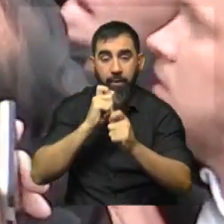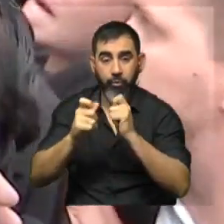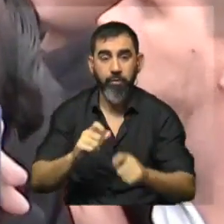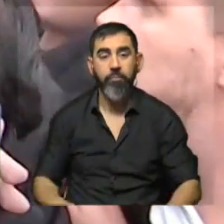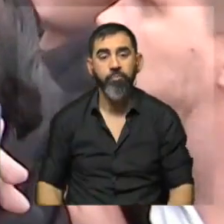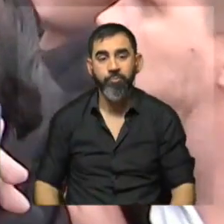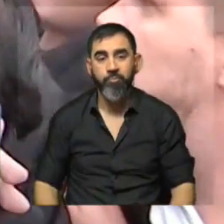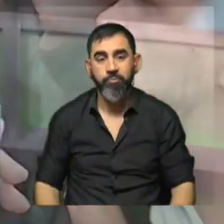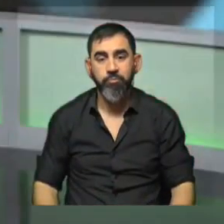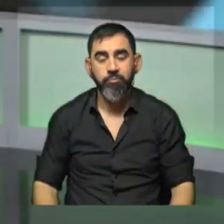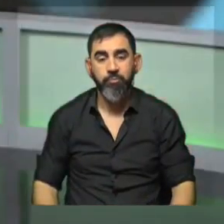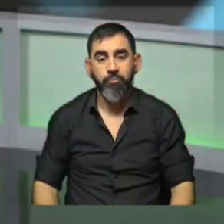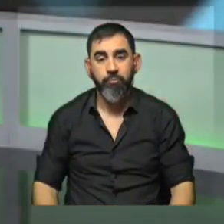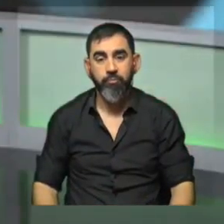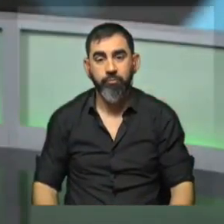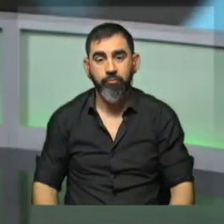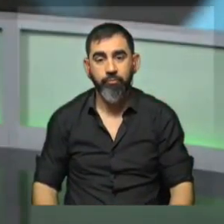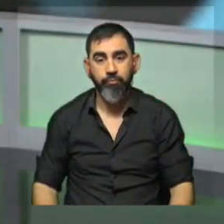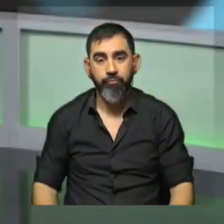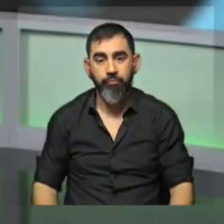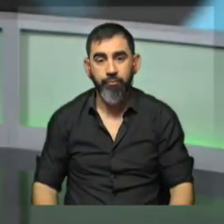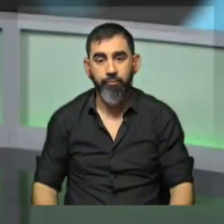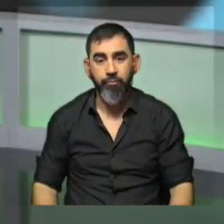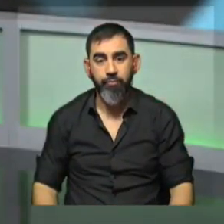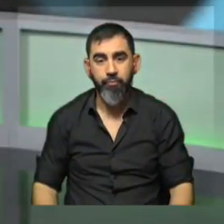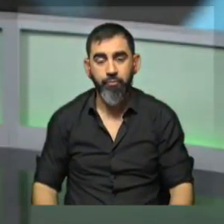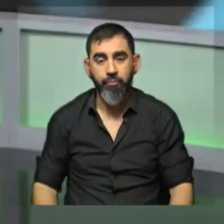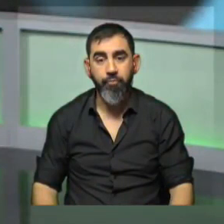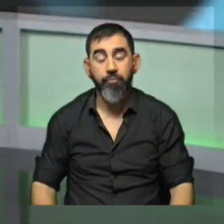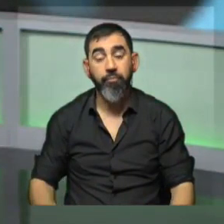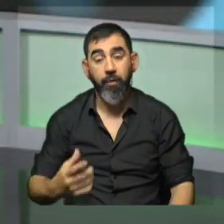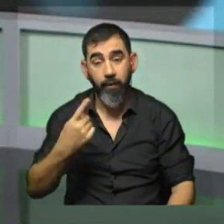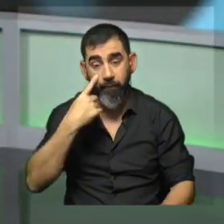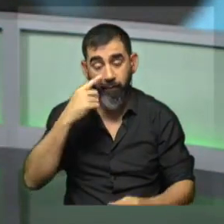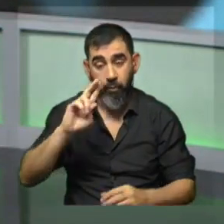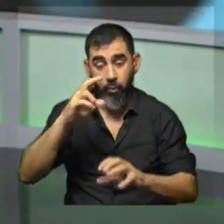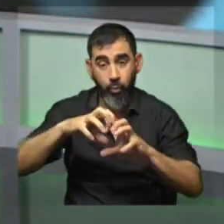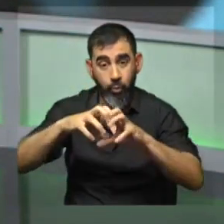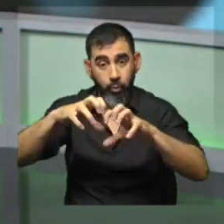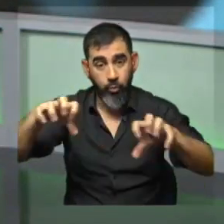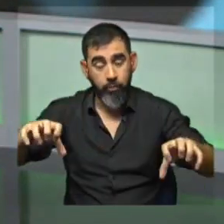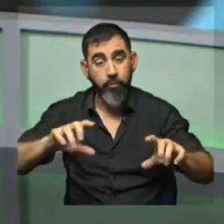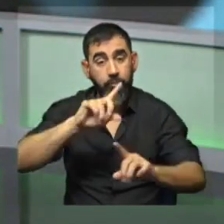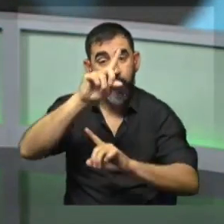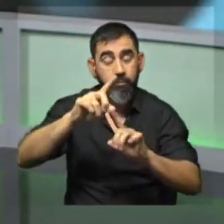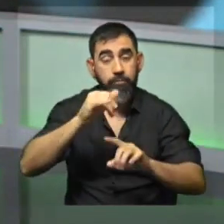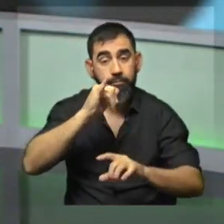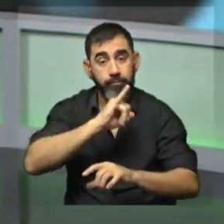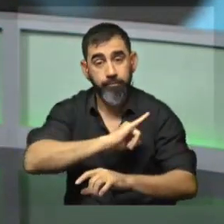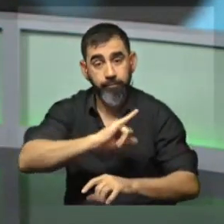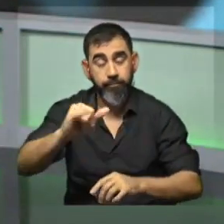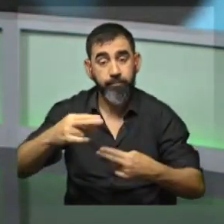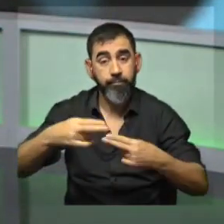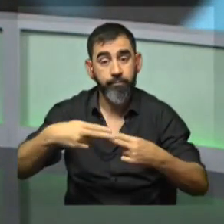periodistas. Y Jornet consideró que la polarización que se está viviendo en nuestro país se está traduciendo en algunos mensajes por medio de